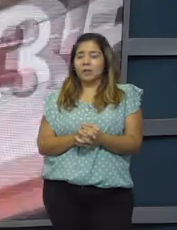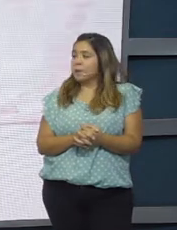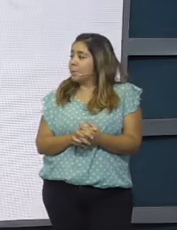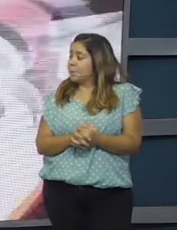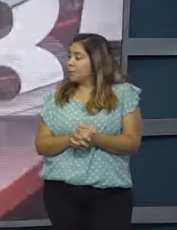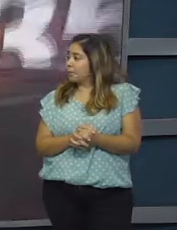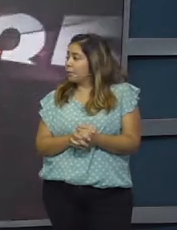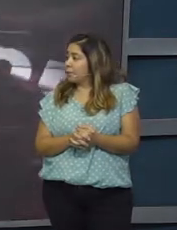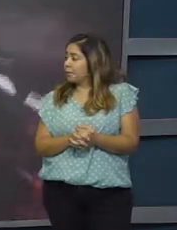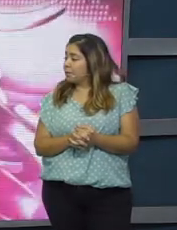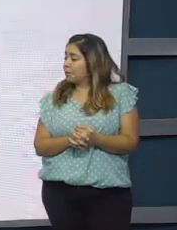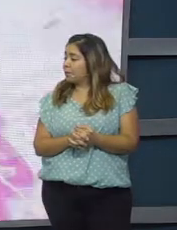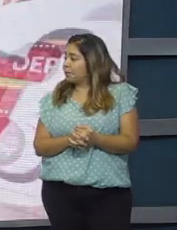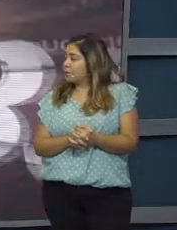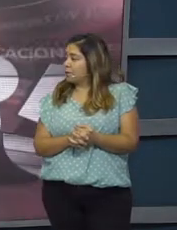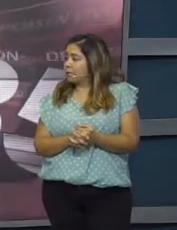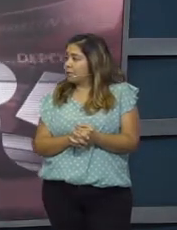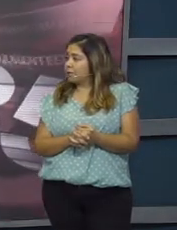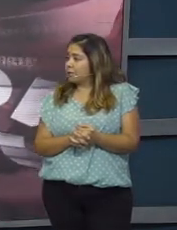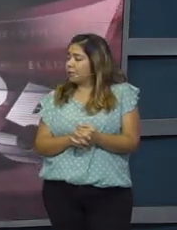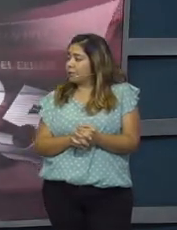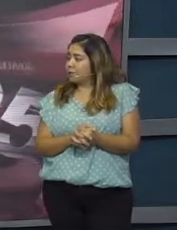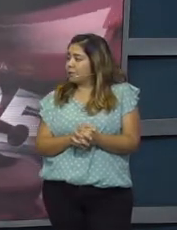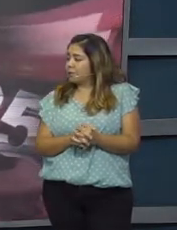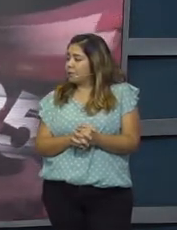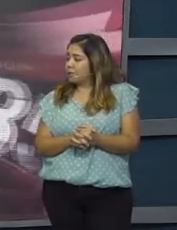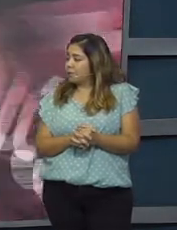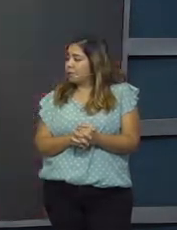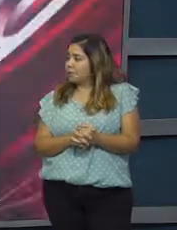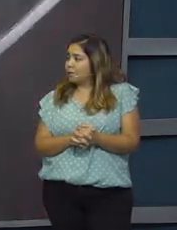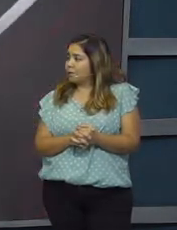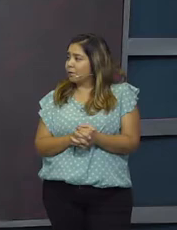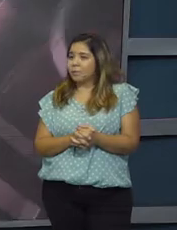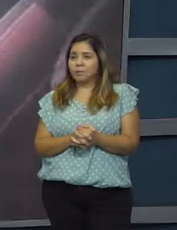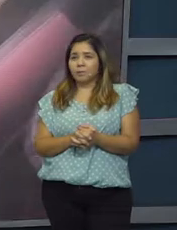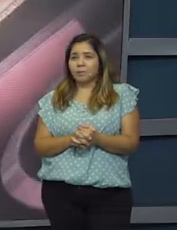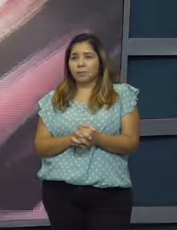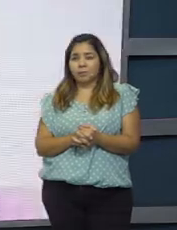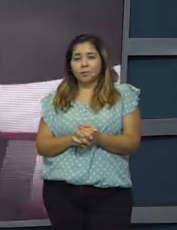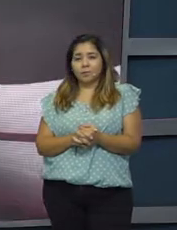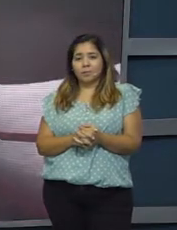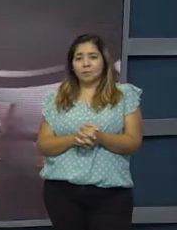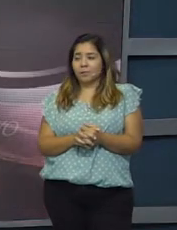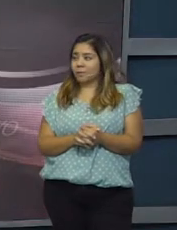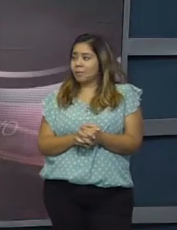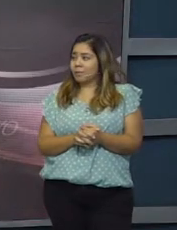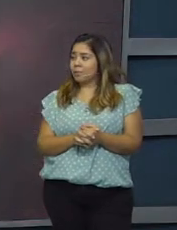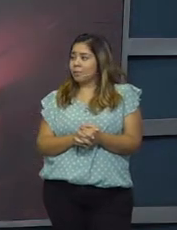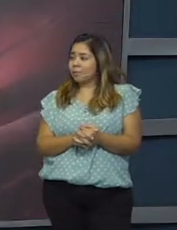incentivando esta visita al departamento. ¿Cómo se está trabajando pensando de aquí en más?